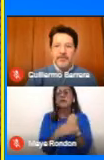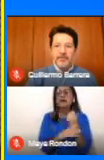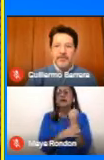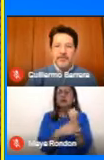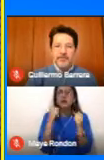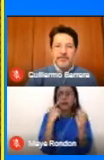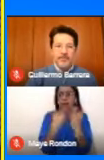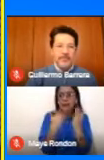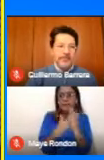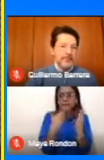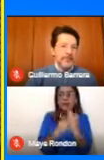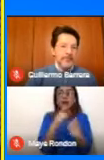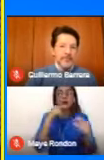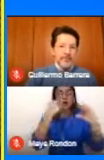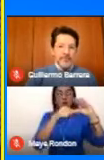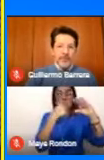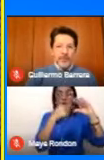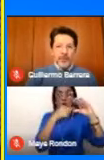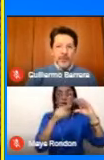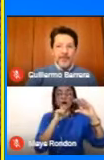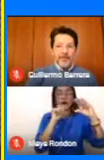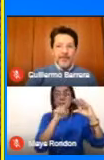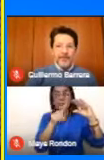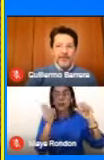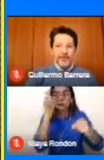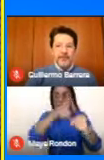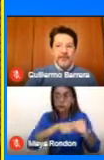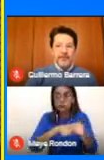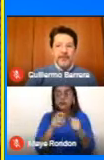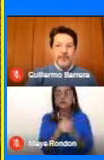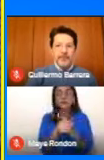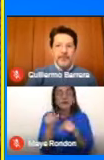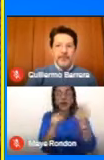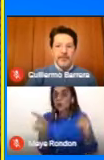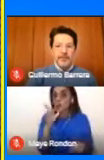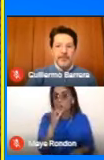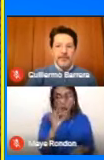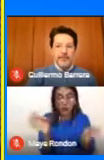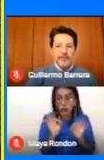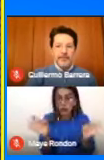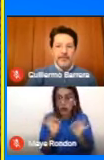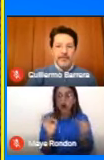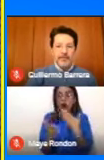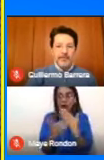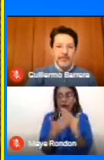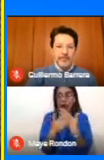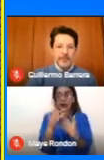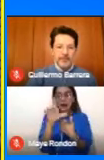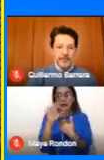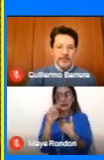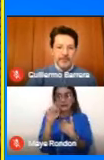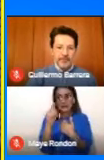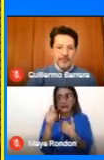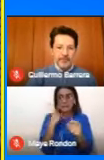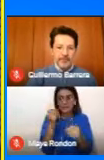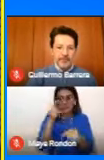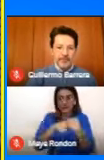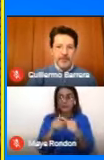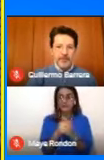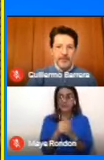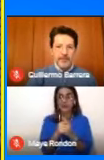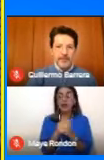verifíquenlo, pregunten por el correo si están inscritos, y los que no, soliciten el link para poderse inscribir. Bueno,